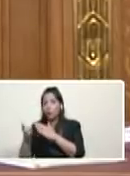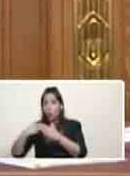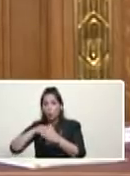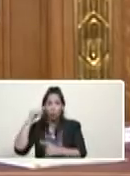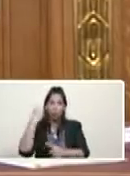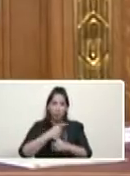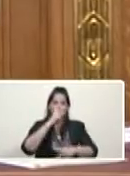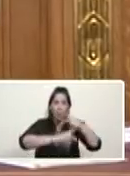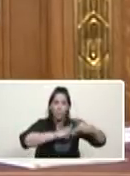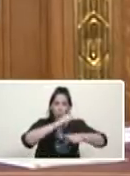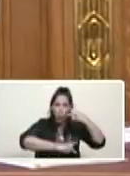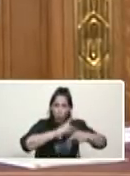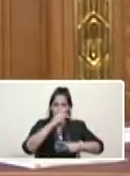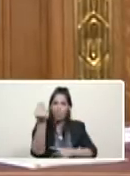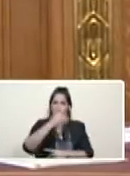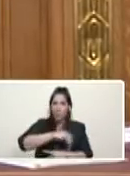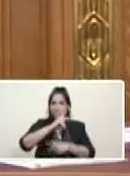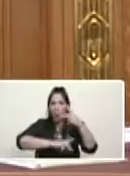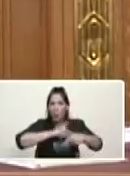Producir los CLAP.